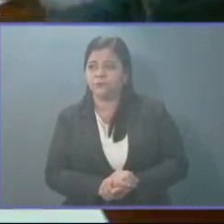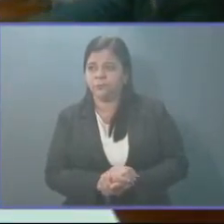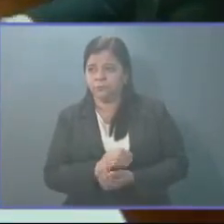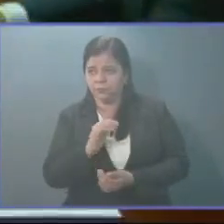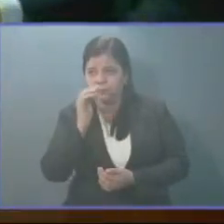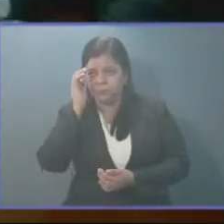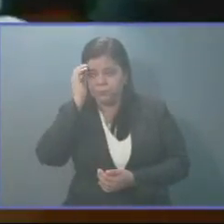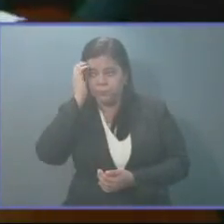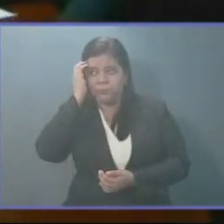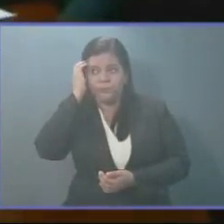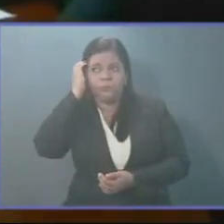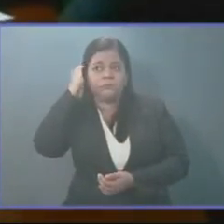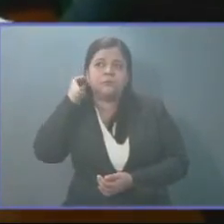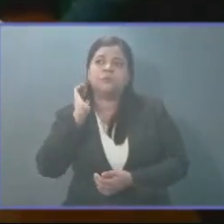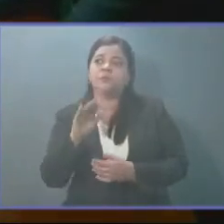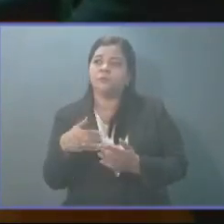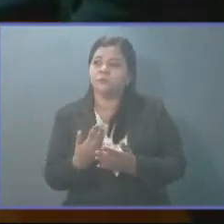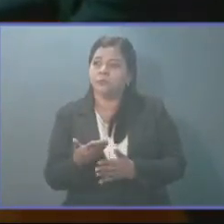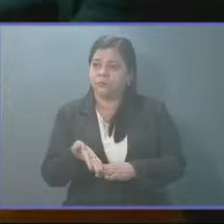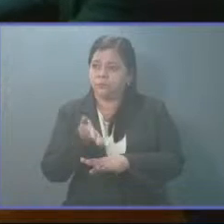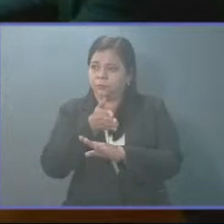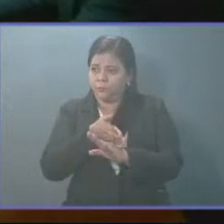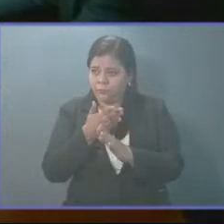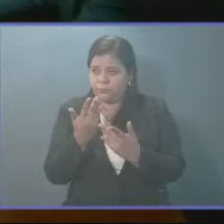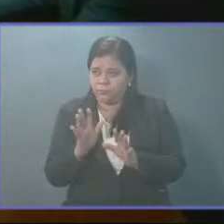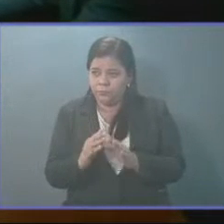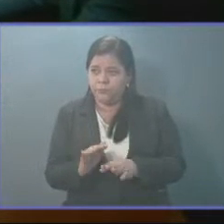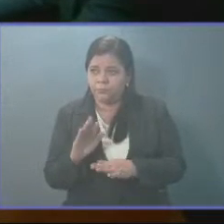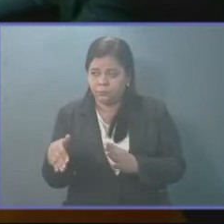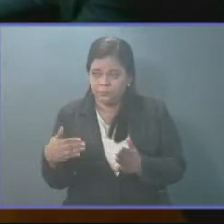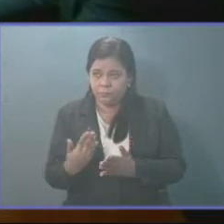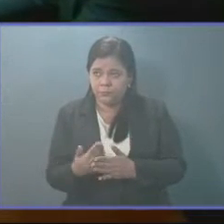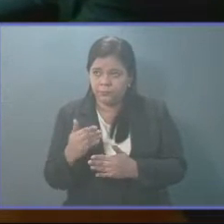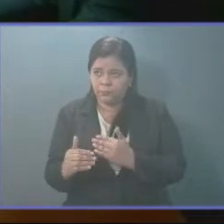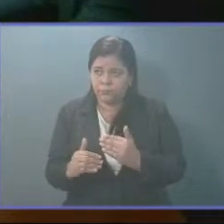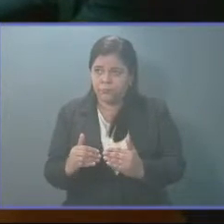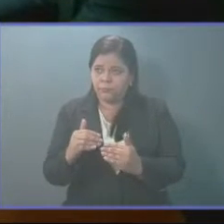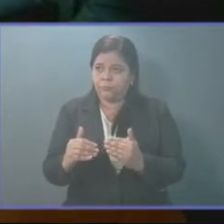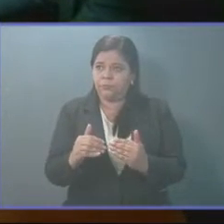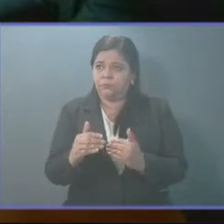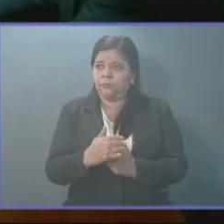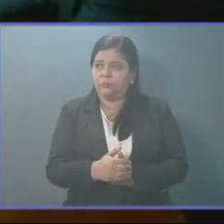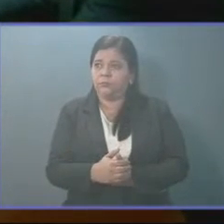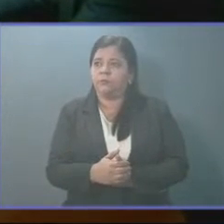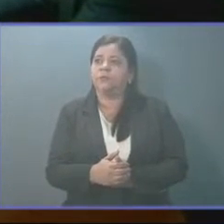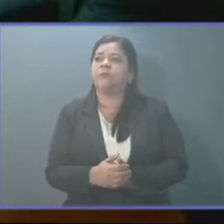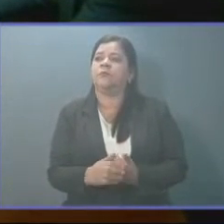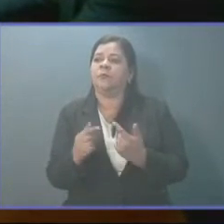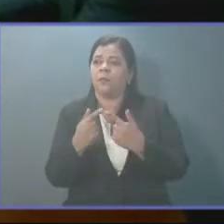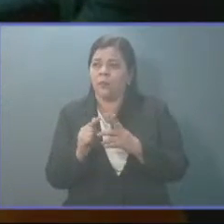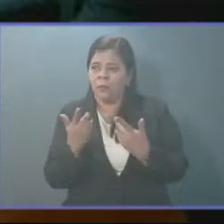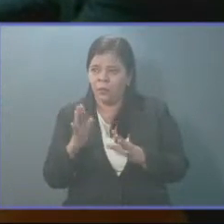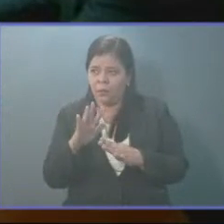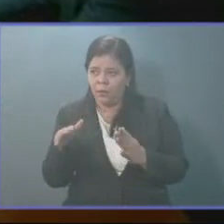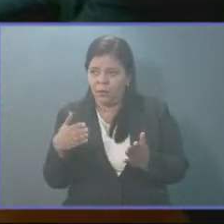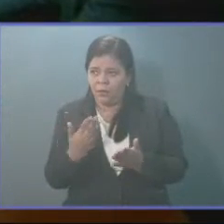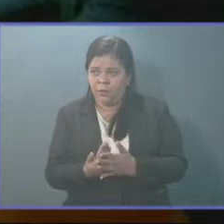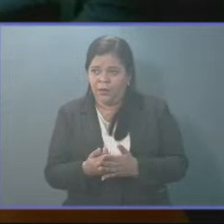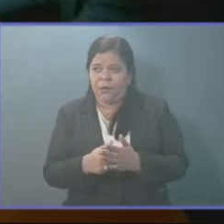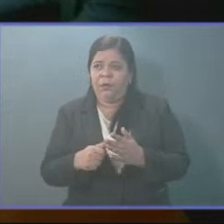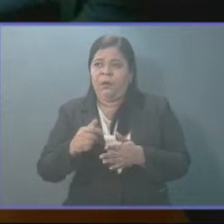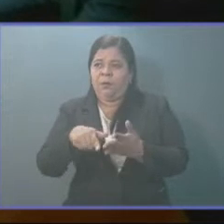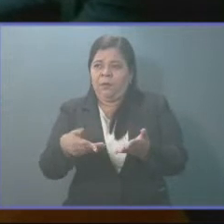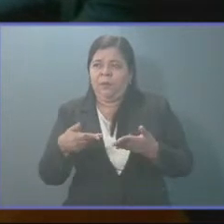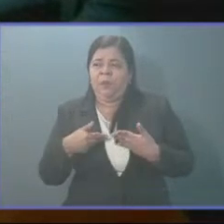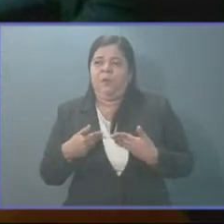Principio de irrenunciabilidad. Las actuaciones procesales derivadas de la conciliación no serán en menoscabo de los derechos consagrados